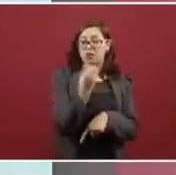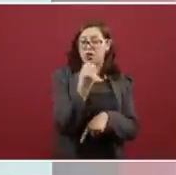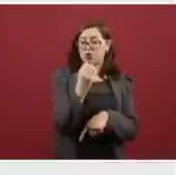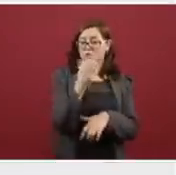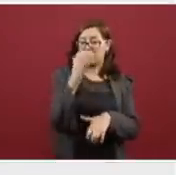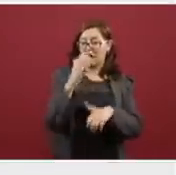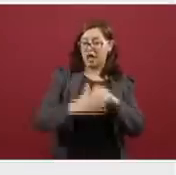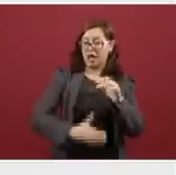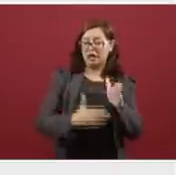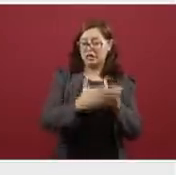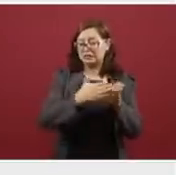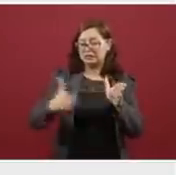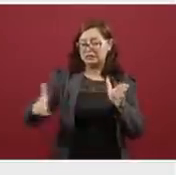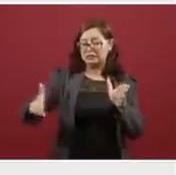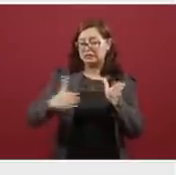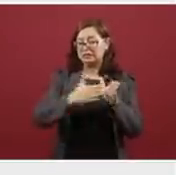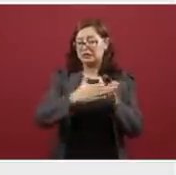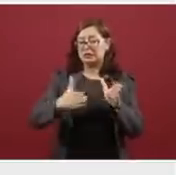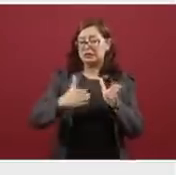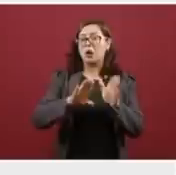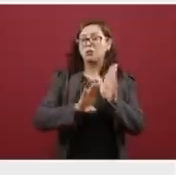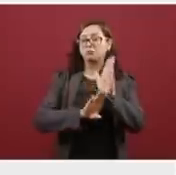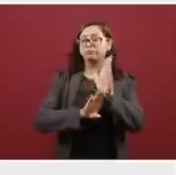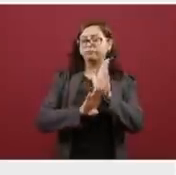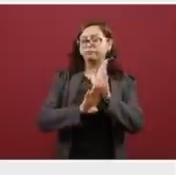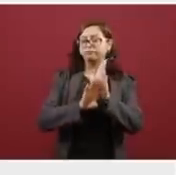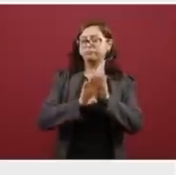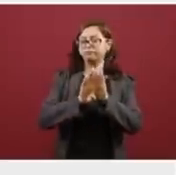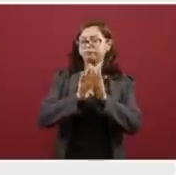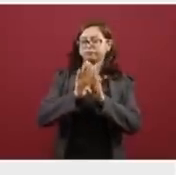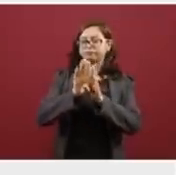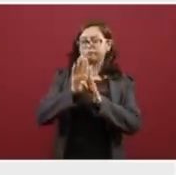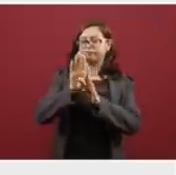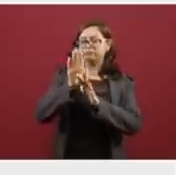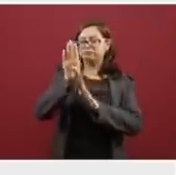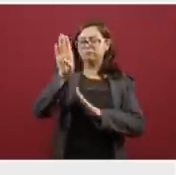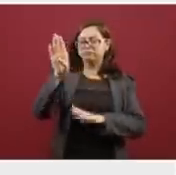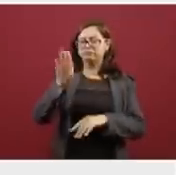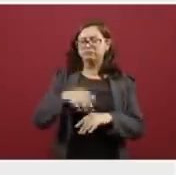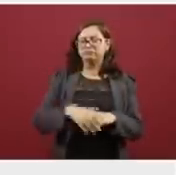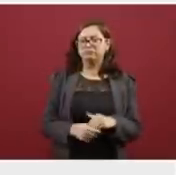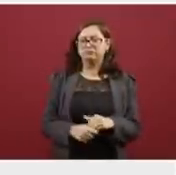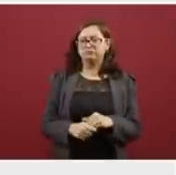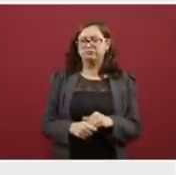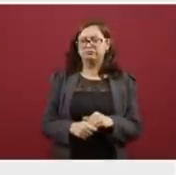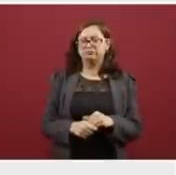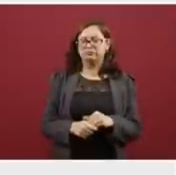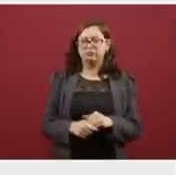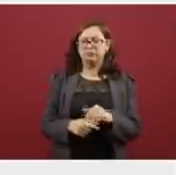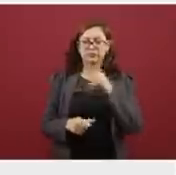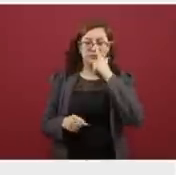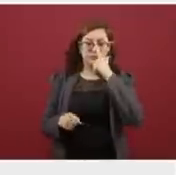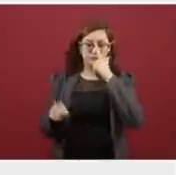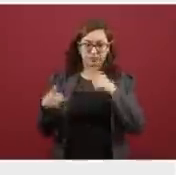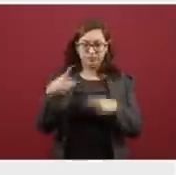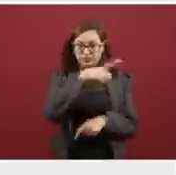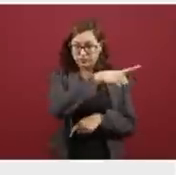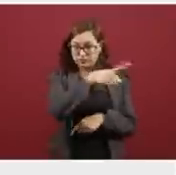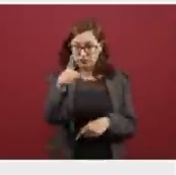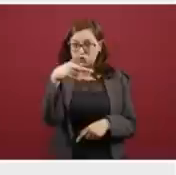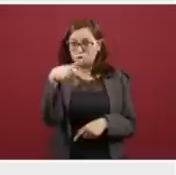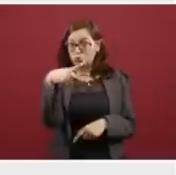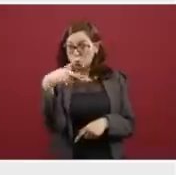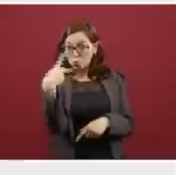octubre empieza una tendencia a la alza en este margen que tienen los gasolineros